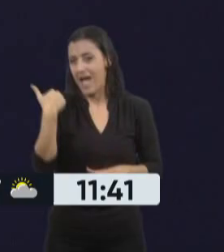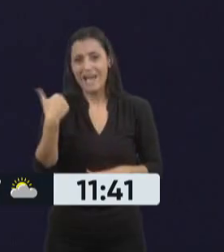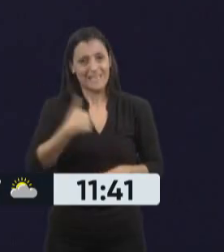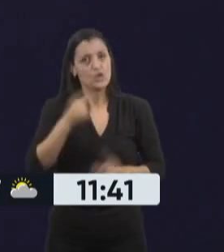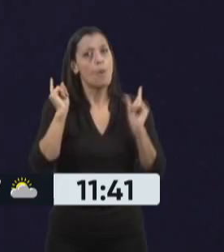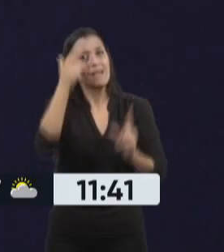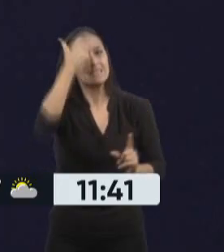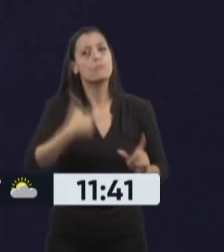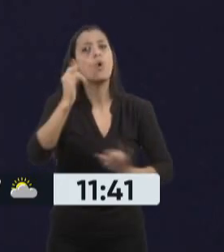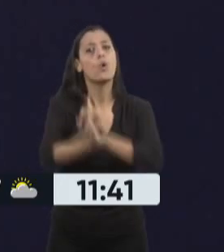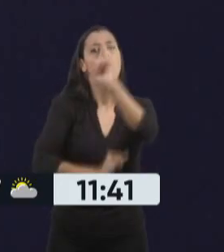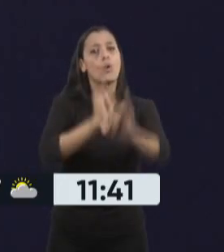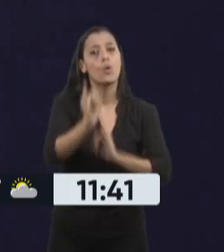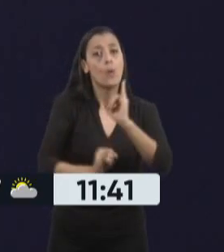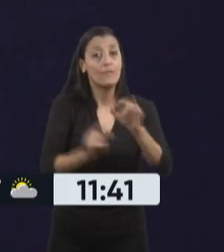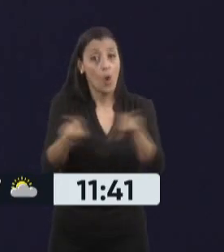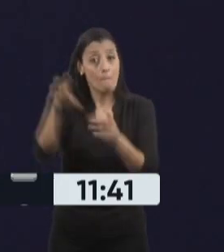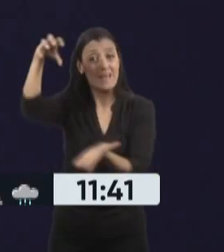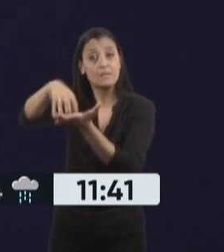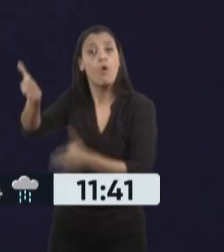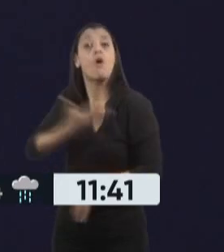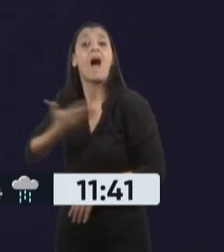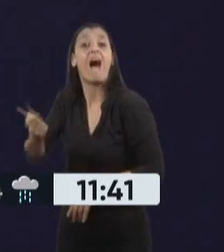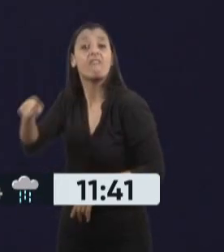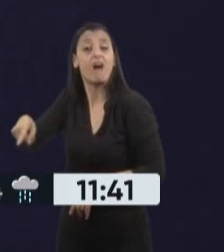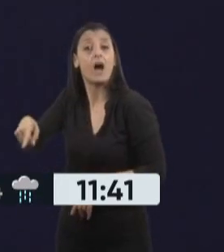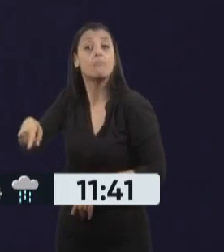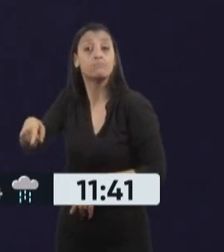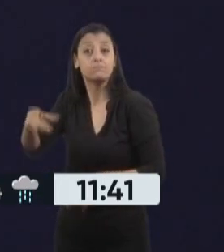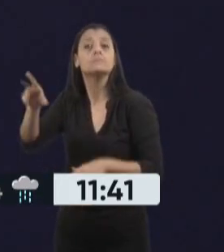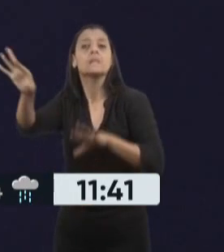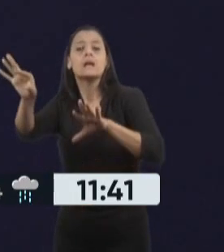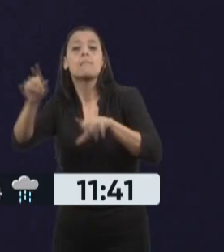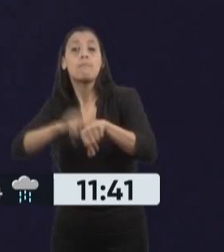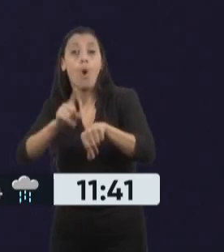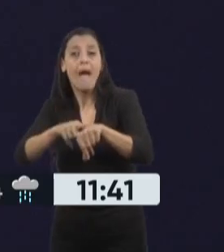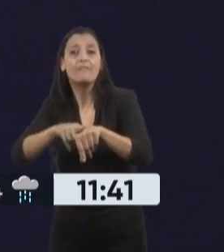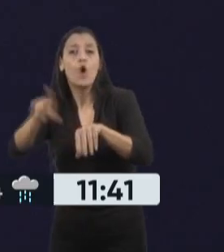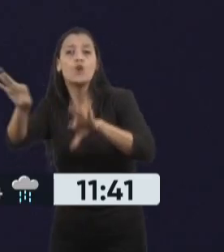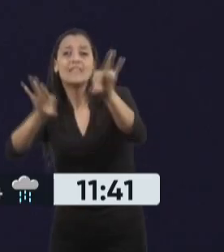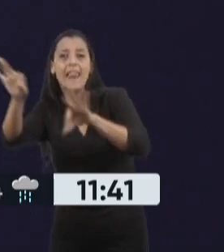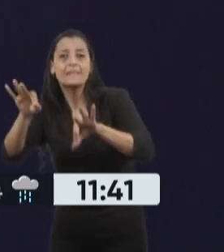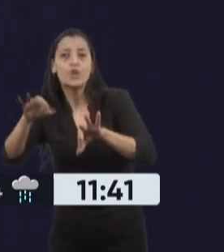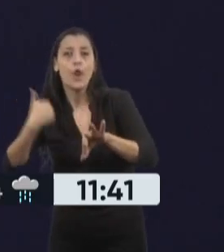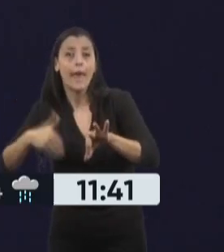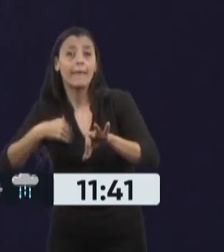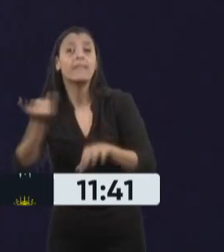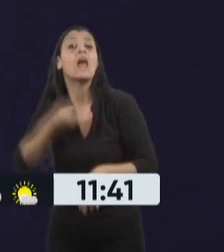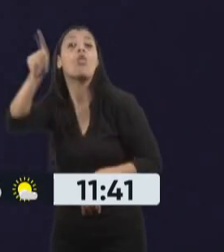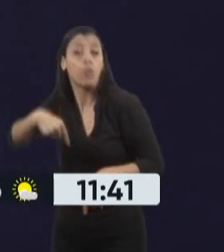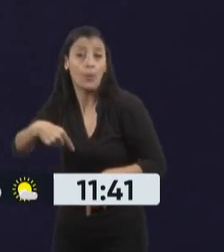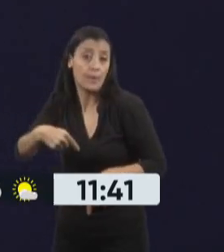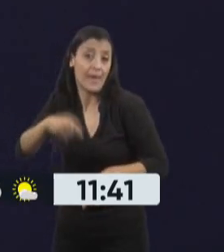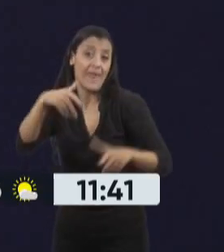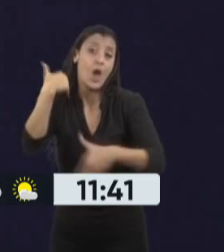acá, incluso la AFA se nutre para sus selecciones de 100%. jugadores que pertenecen a otras